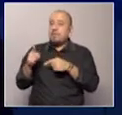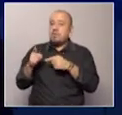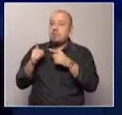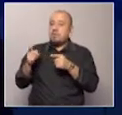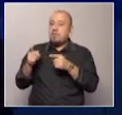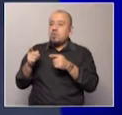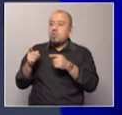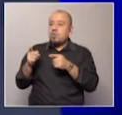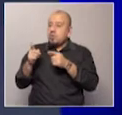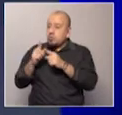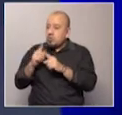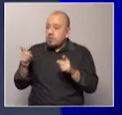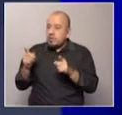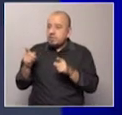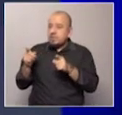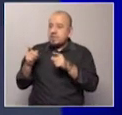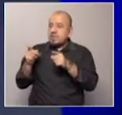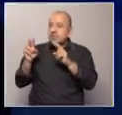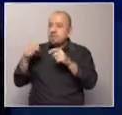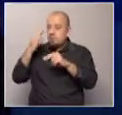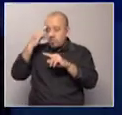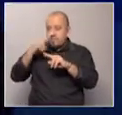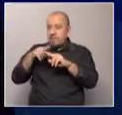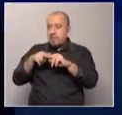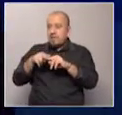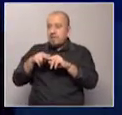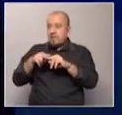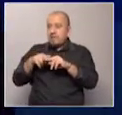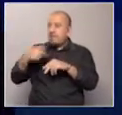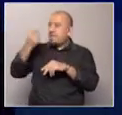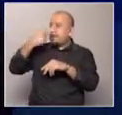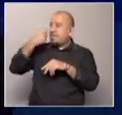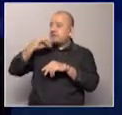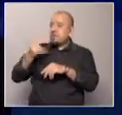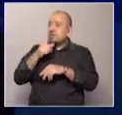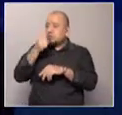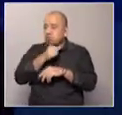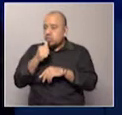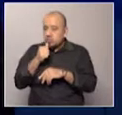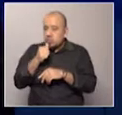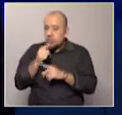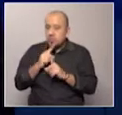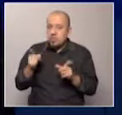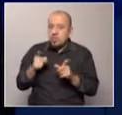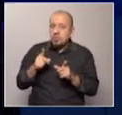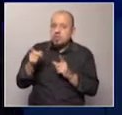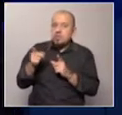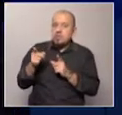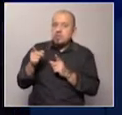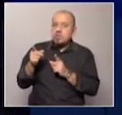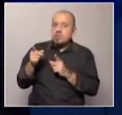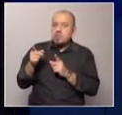sustancia no no es no es una enfermedad que se cura con un medicamento no se cura no se resuelve con qué bueno vamos a poner